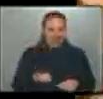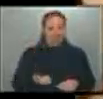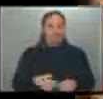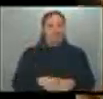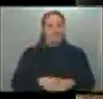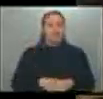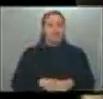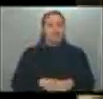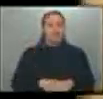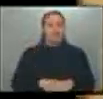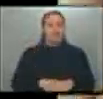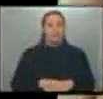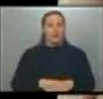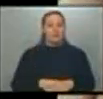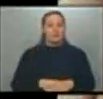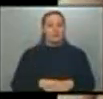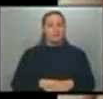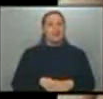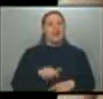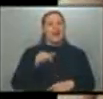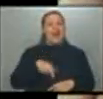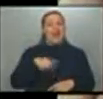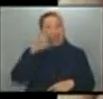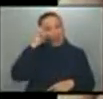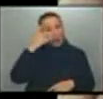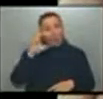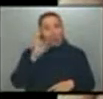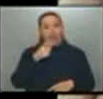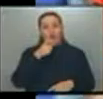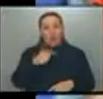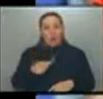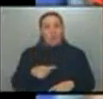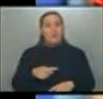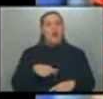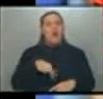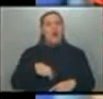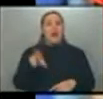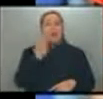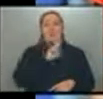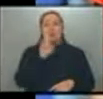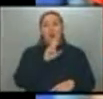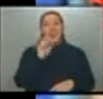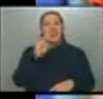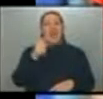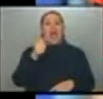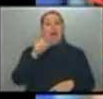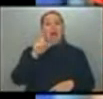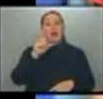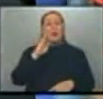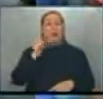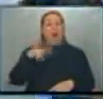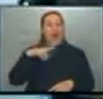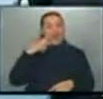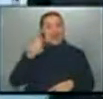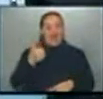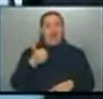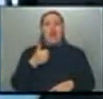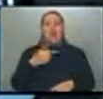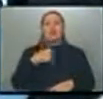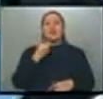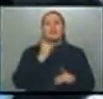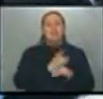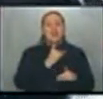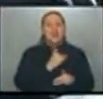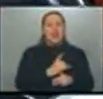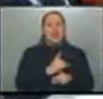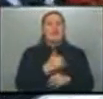Bueno, vos sabés que en esta Eurocopa han sido protagonistas las mujeres de Albania. Cada vez que hay un partido, las